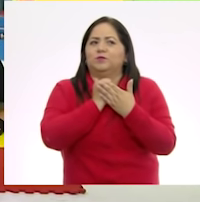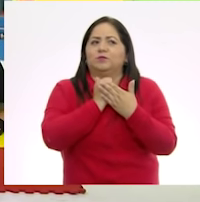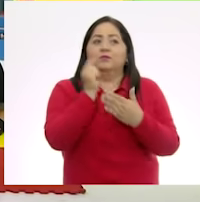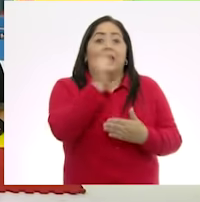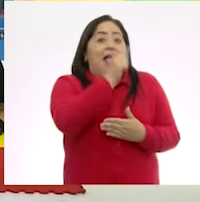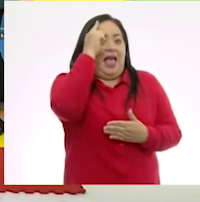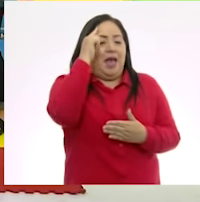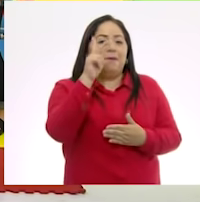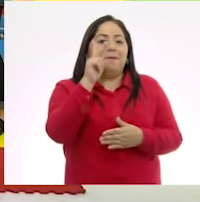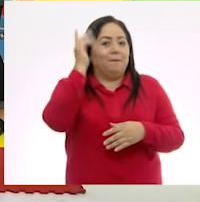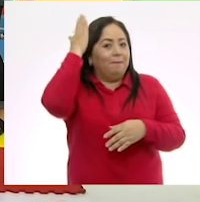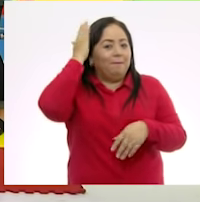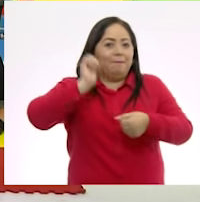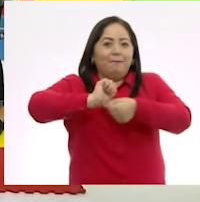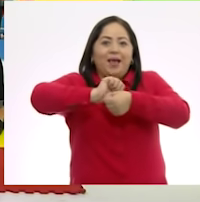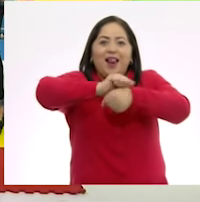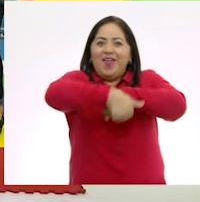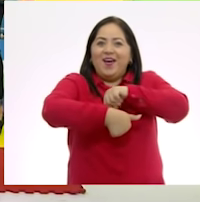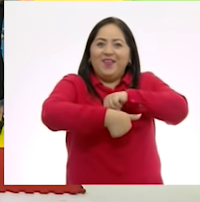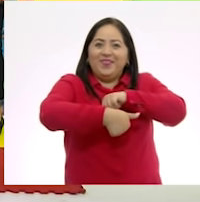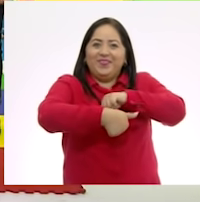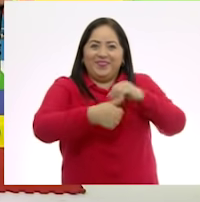Con pelón.